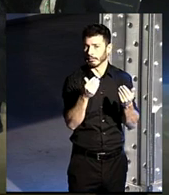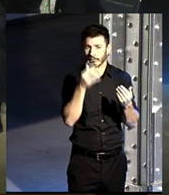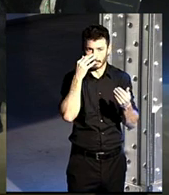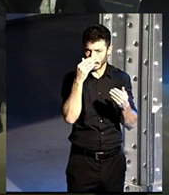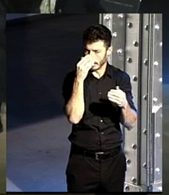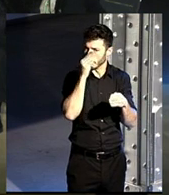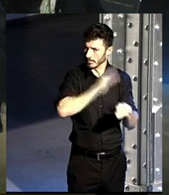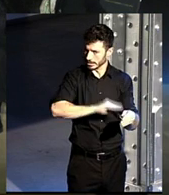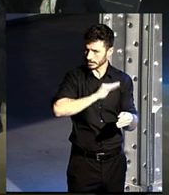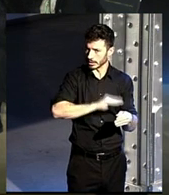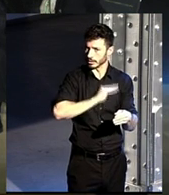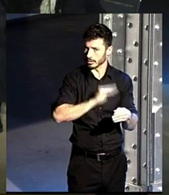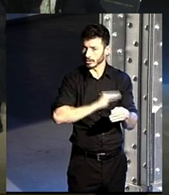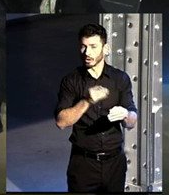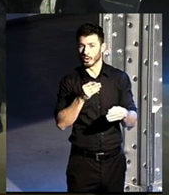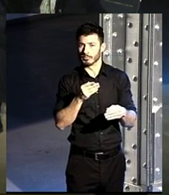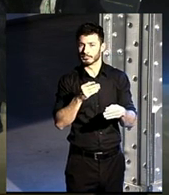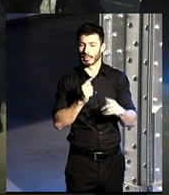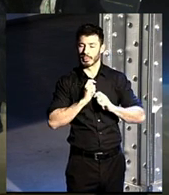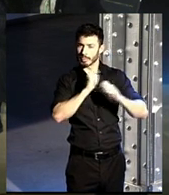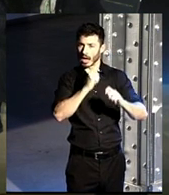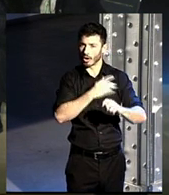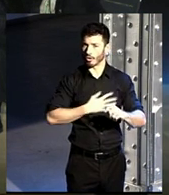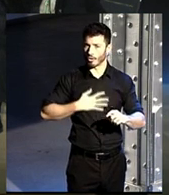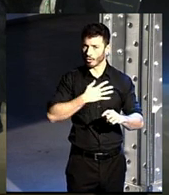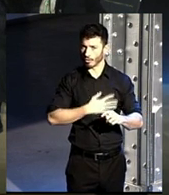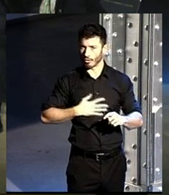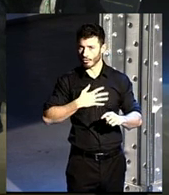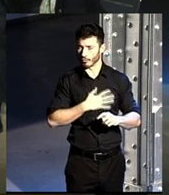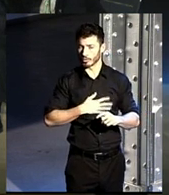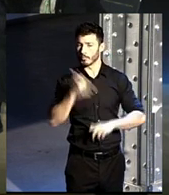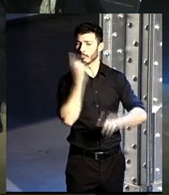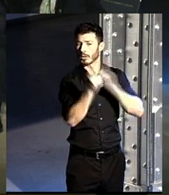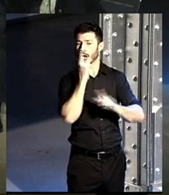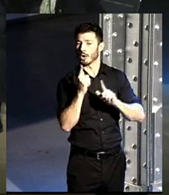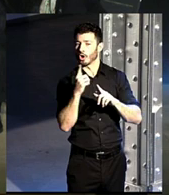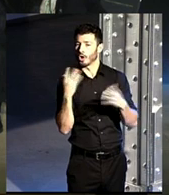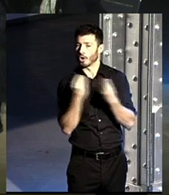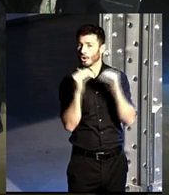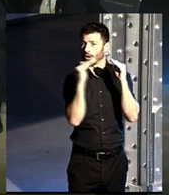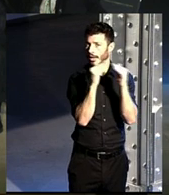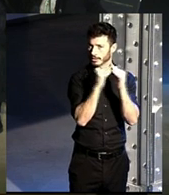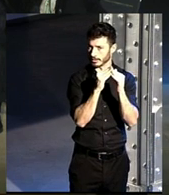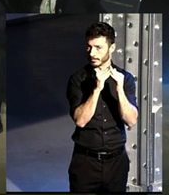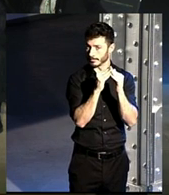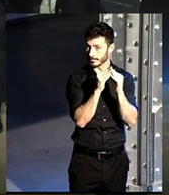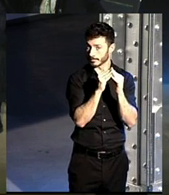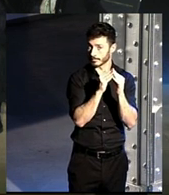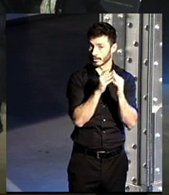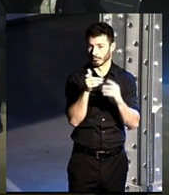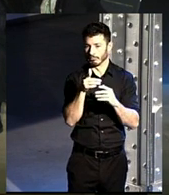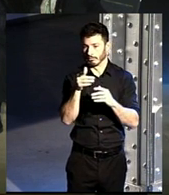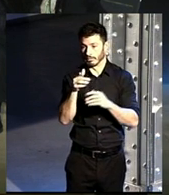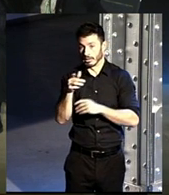confort, ¿no? del viajero decimonónico que se lleva la casa a cuestas. Y eso tampoco lo encontramos en la ciencia ficción o en las